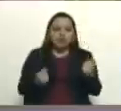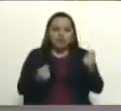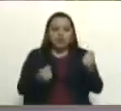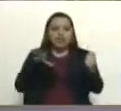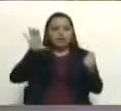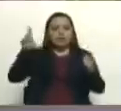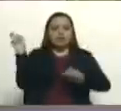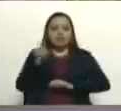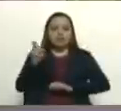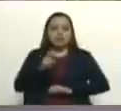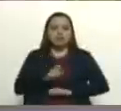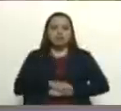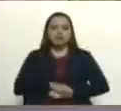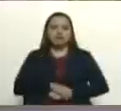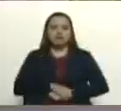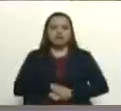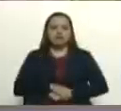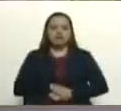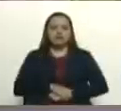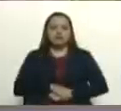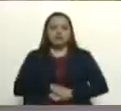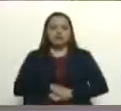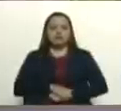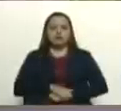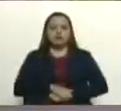patria necesita.